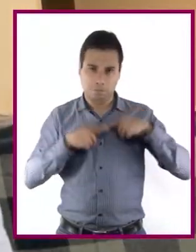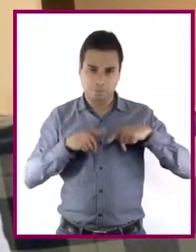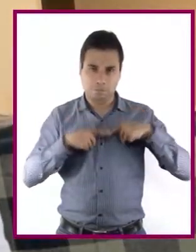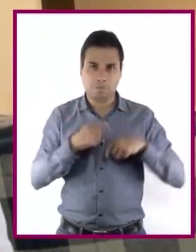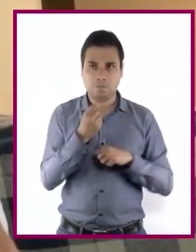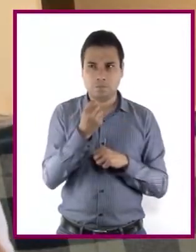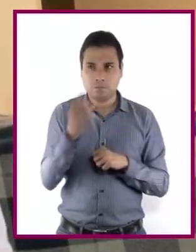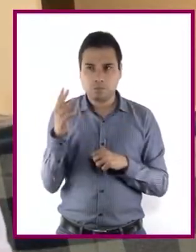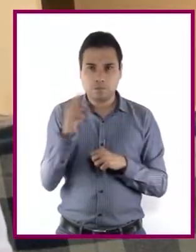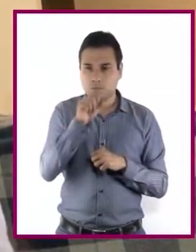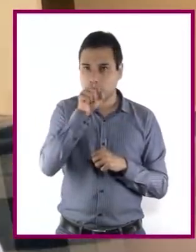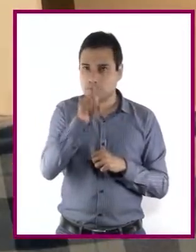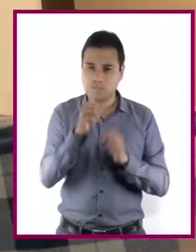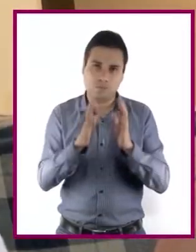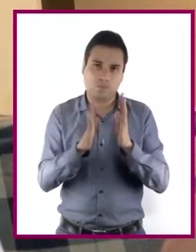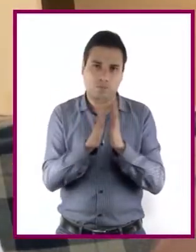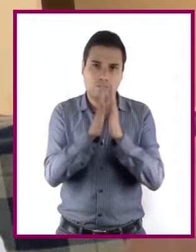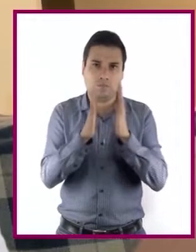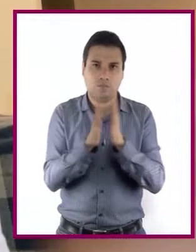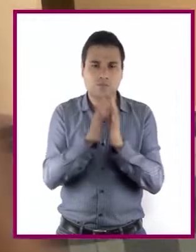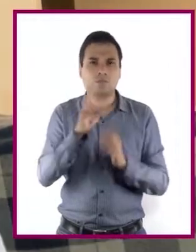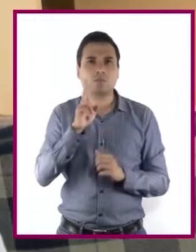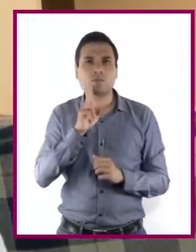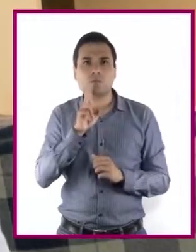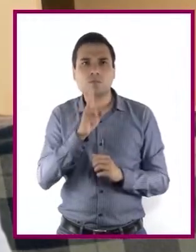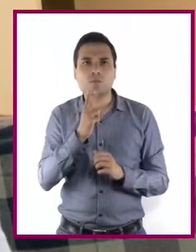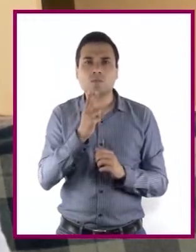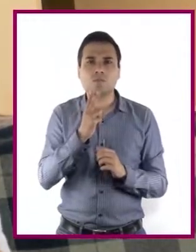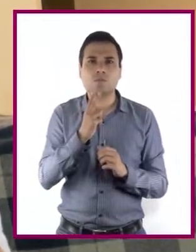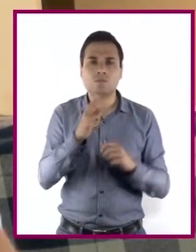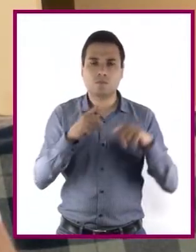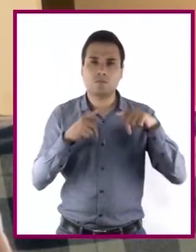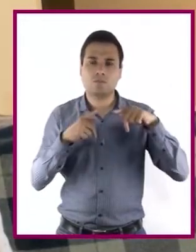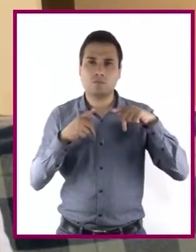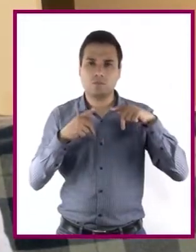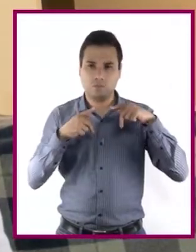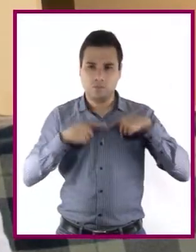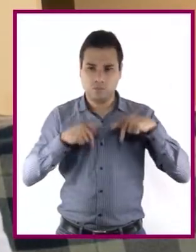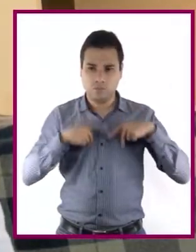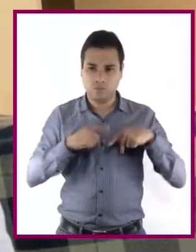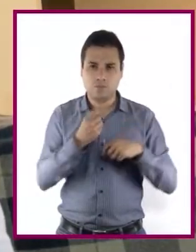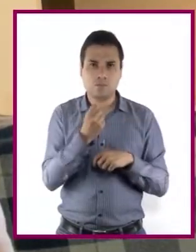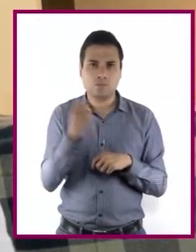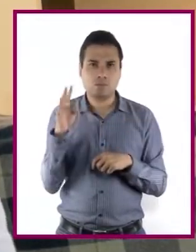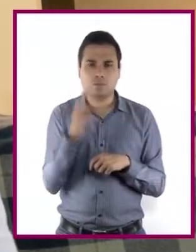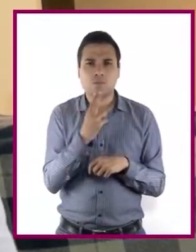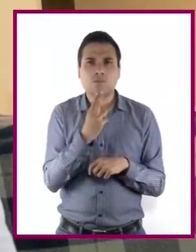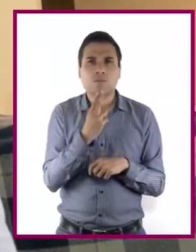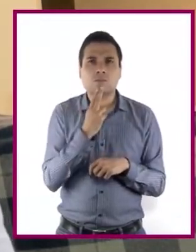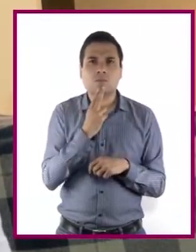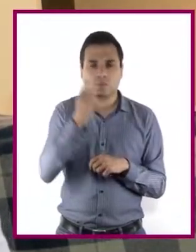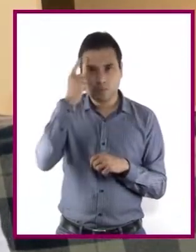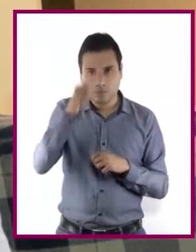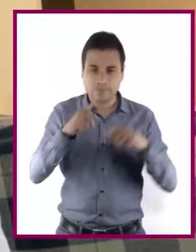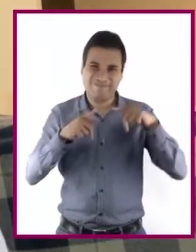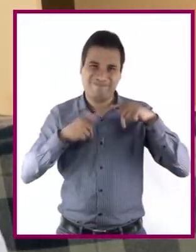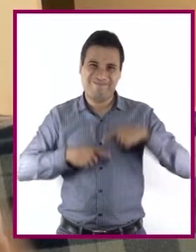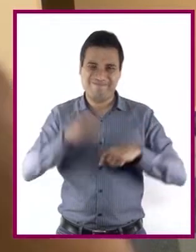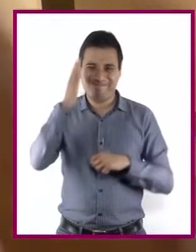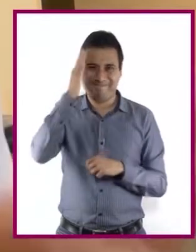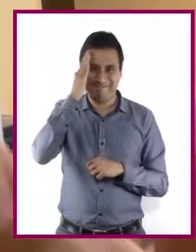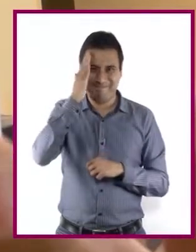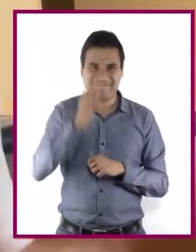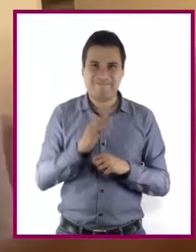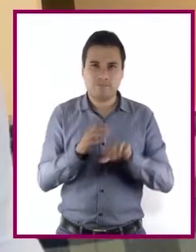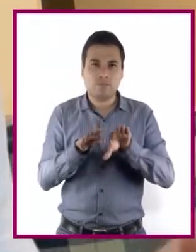a los personajes principales. Algunos personajes servirán para que los personajes principales no